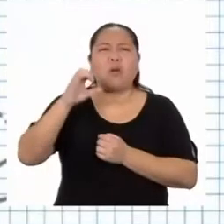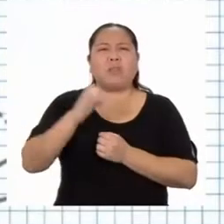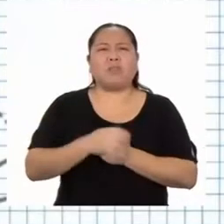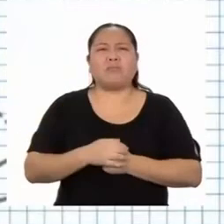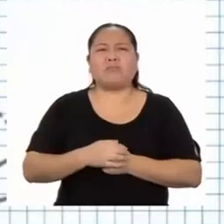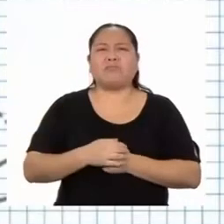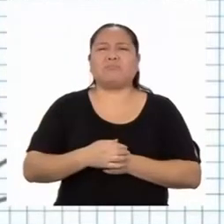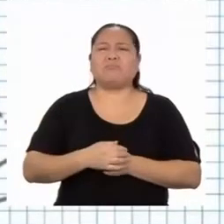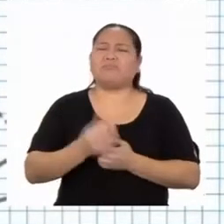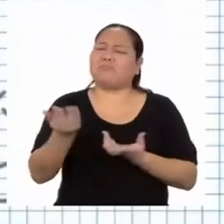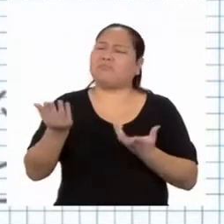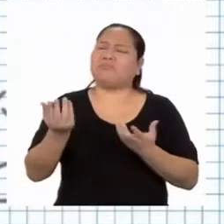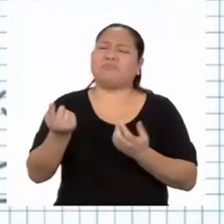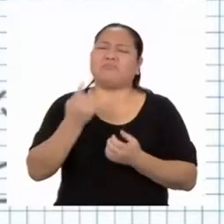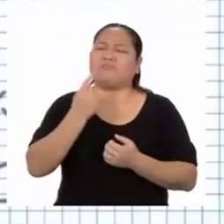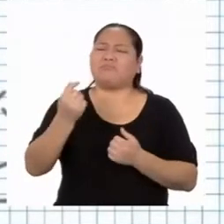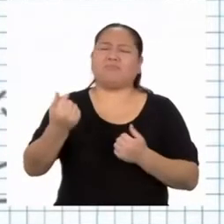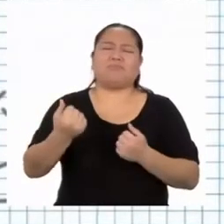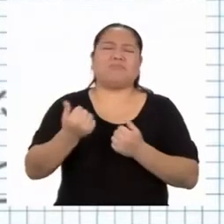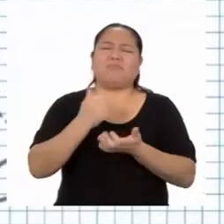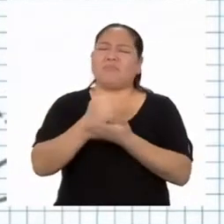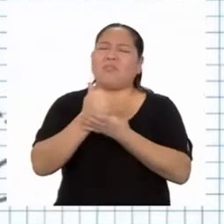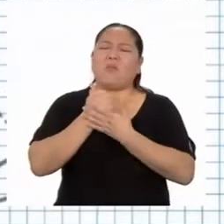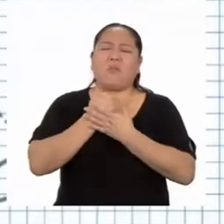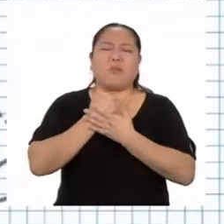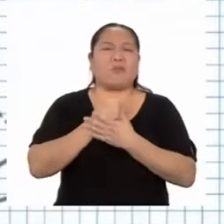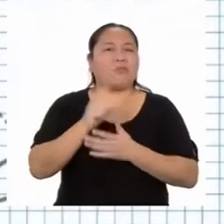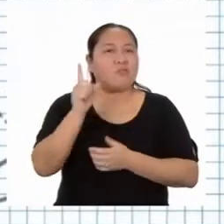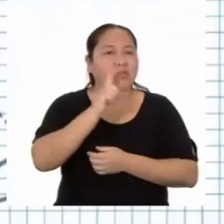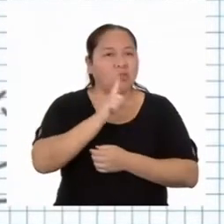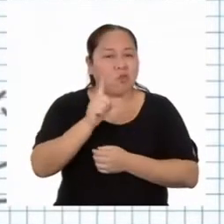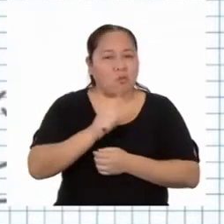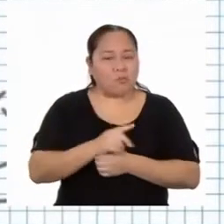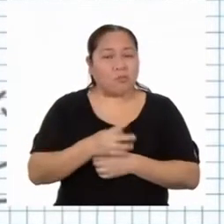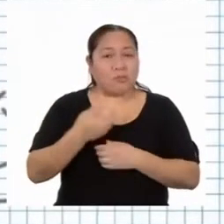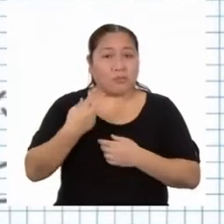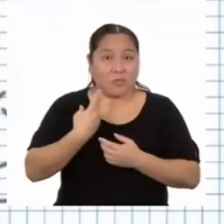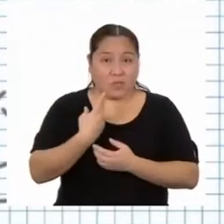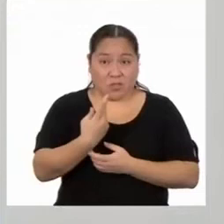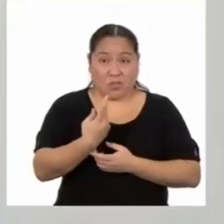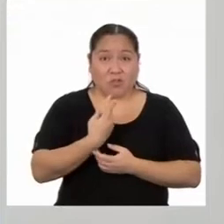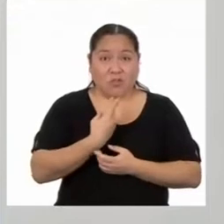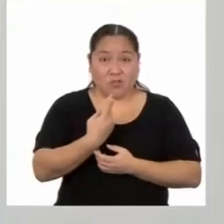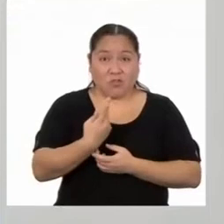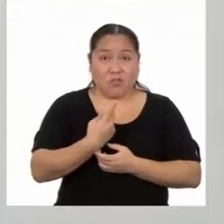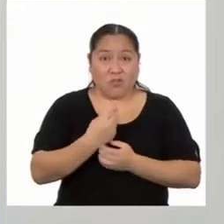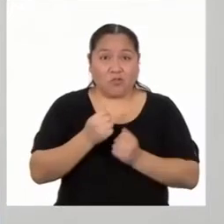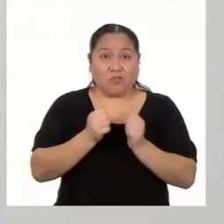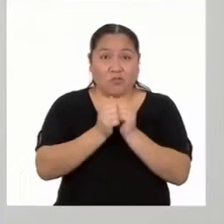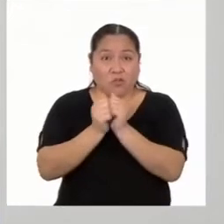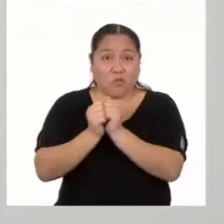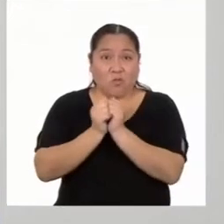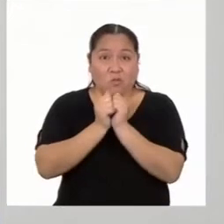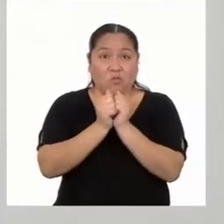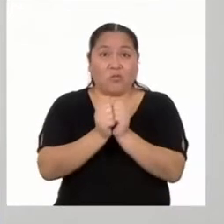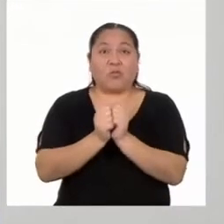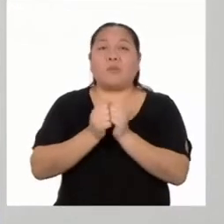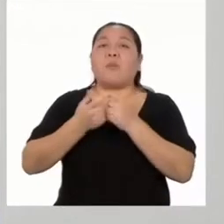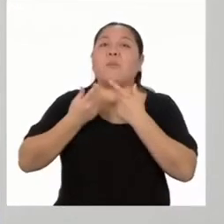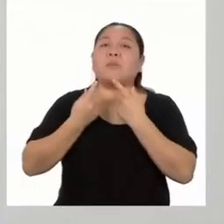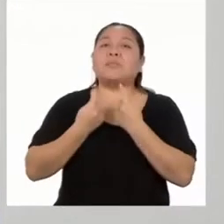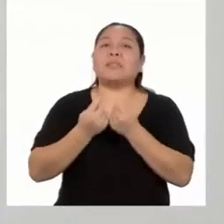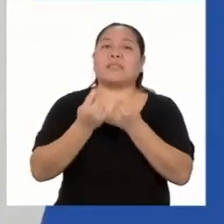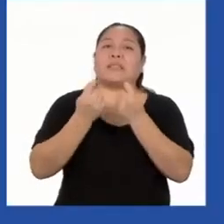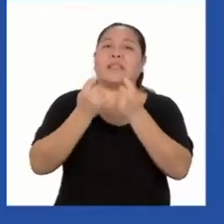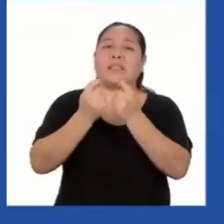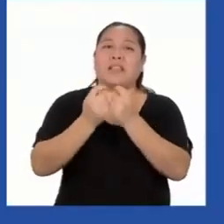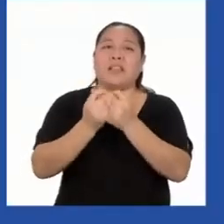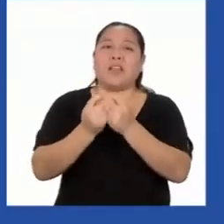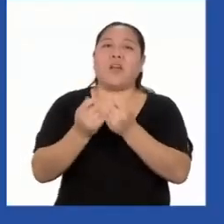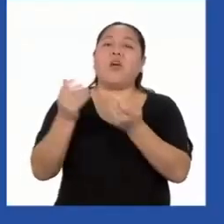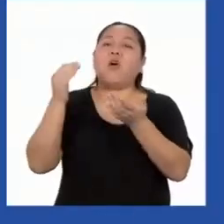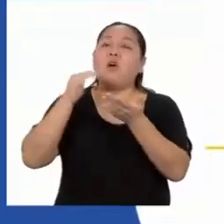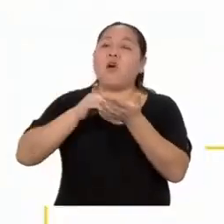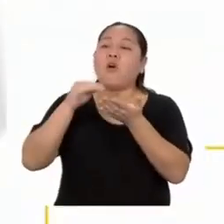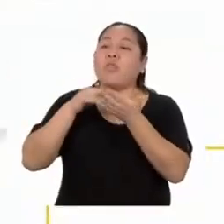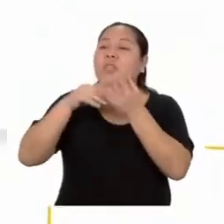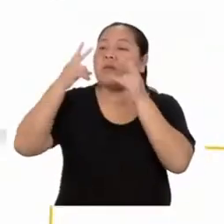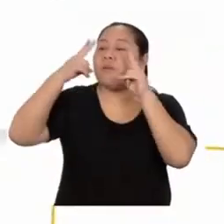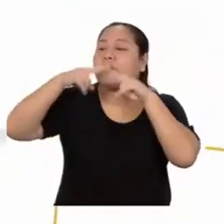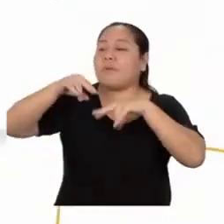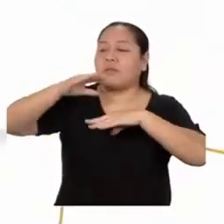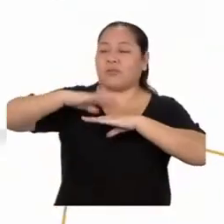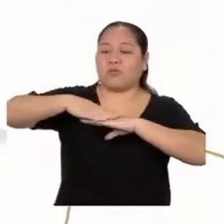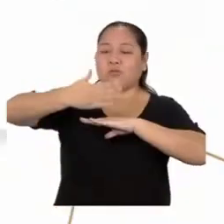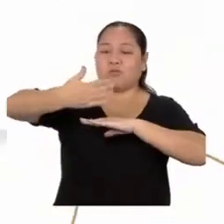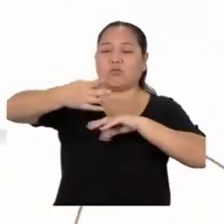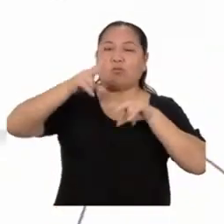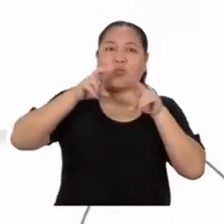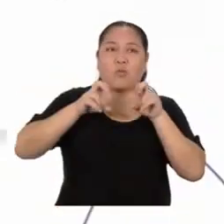No, no es que te haya fallado. ¿Qué te parece si lo intentamos juntos? A ver, vuelve a tu computadora.